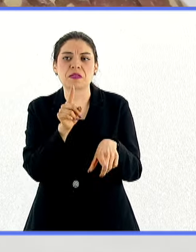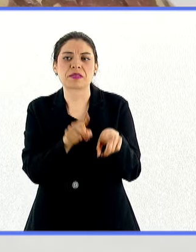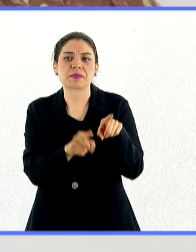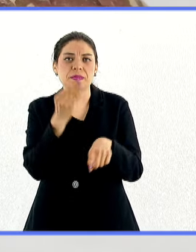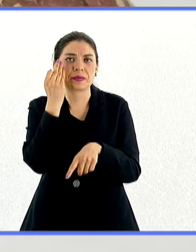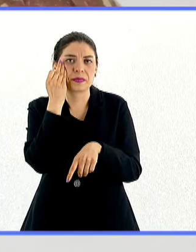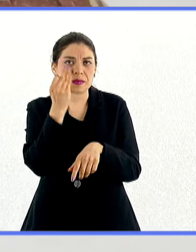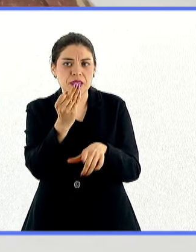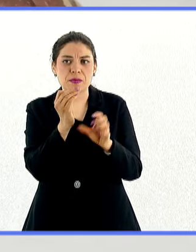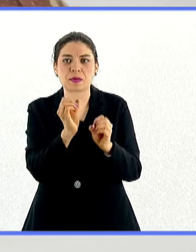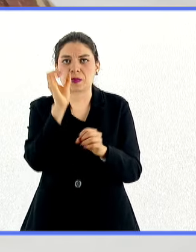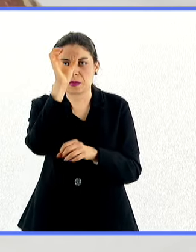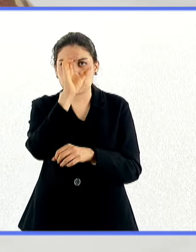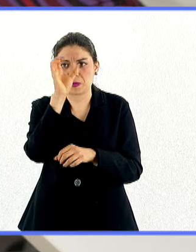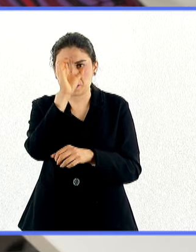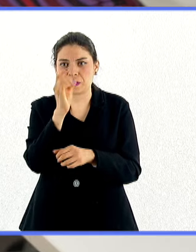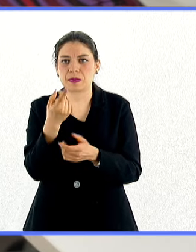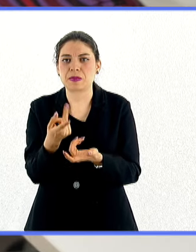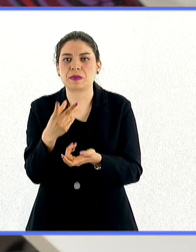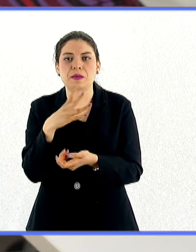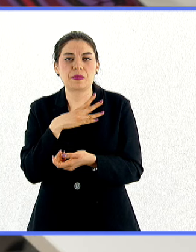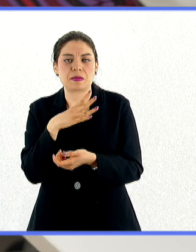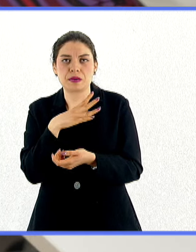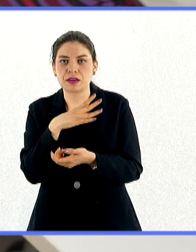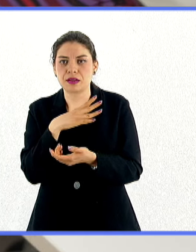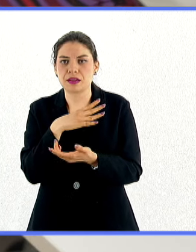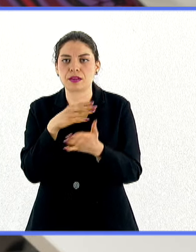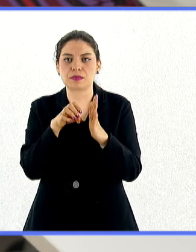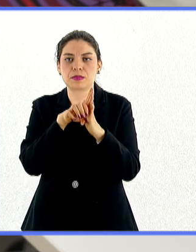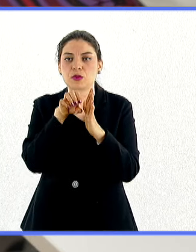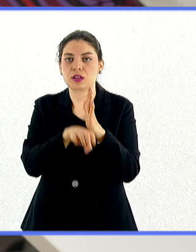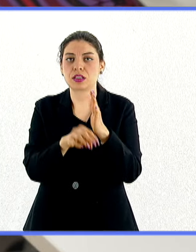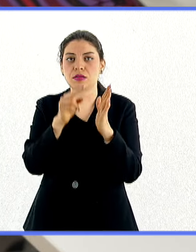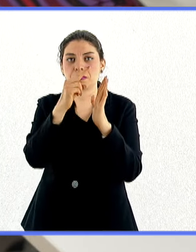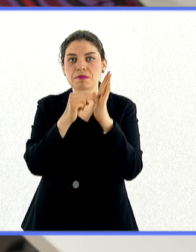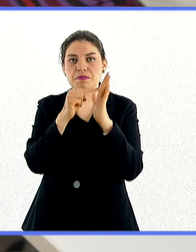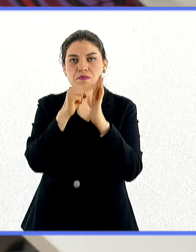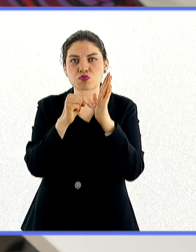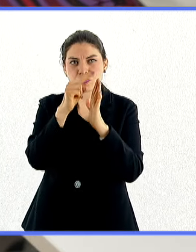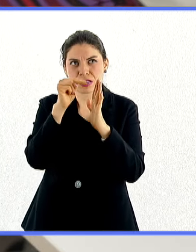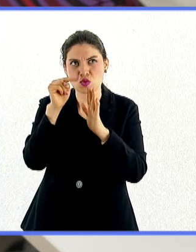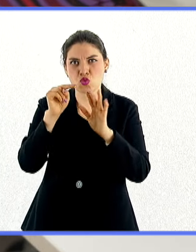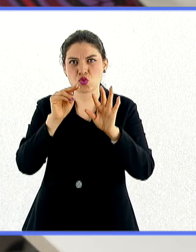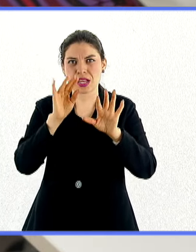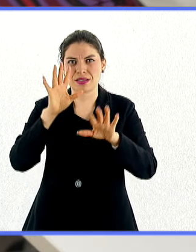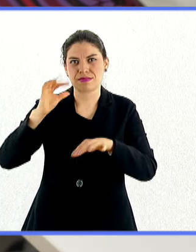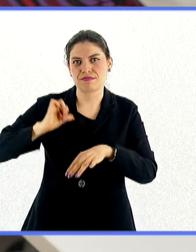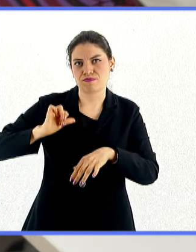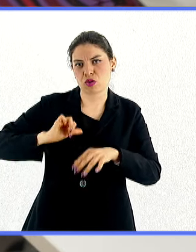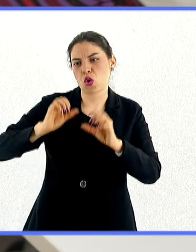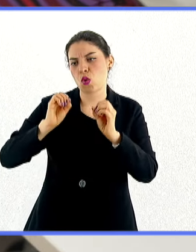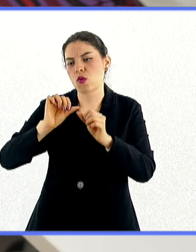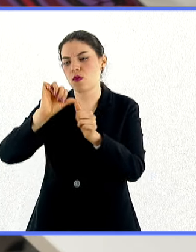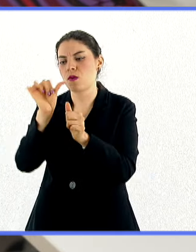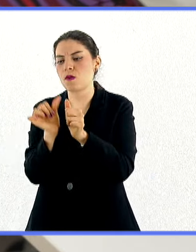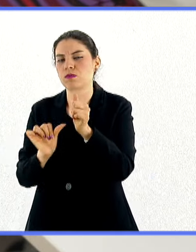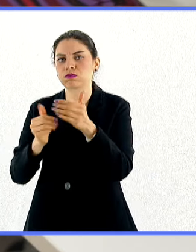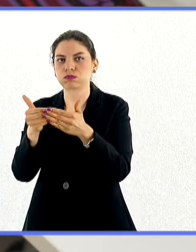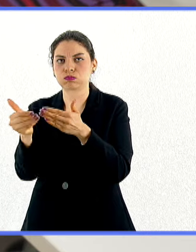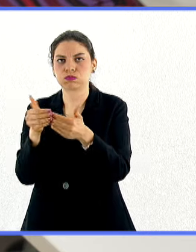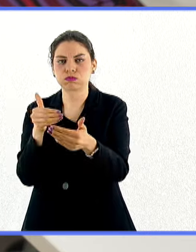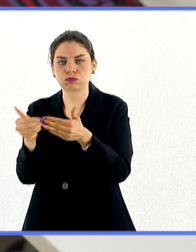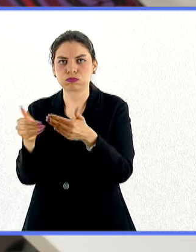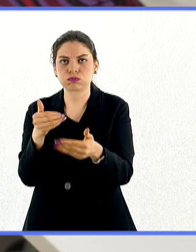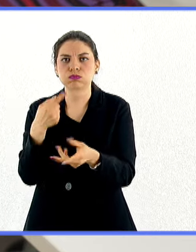cuanto a culturas. Abarcamos desde pintura rupestre hasta arte contemporáneo y en todas